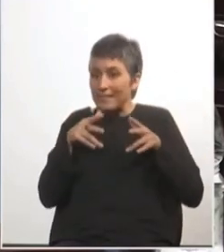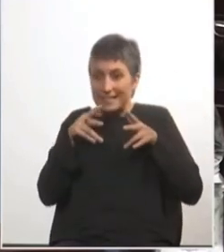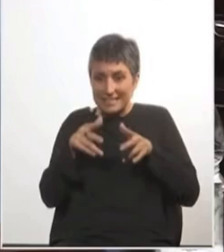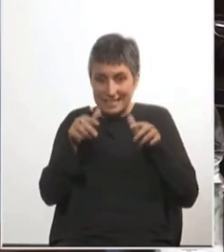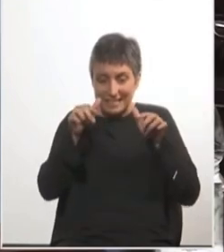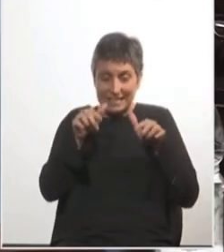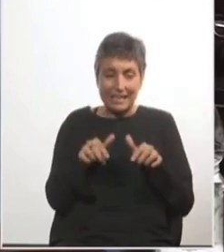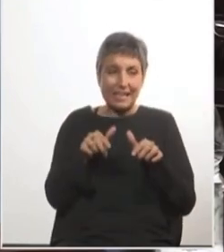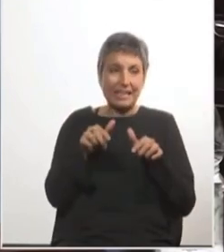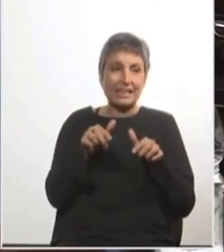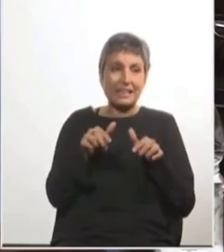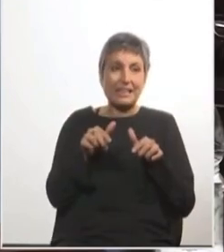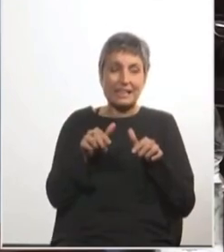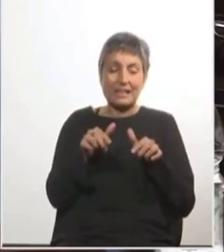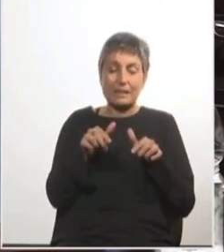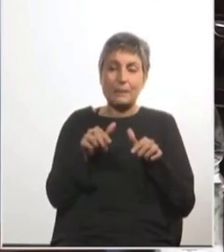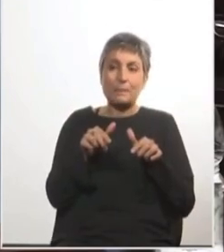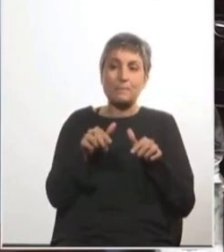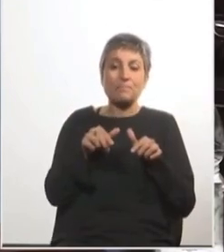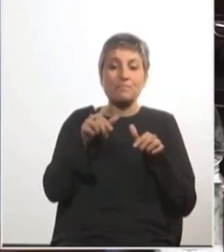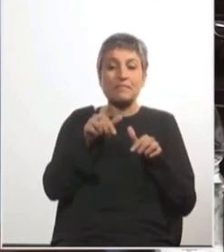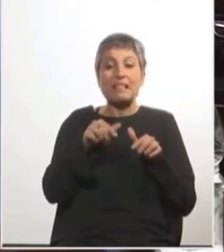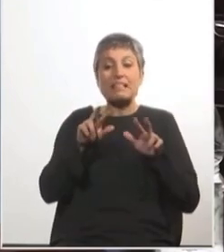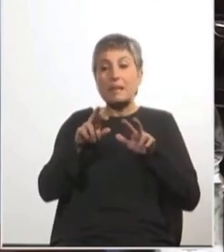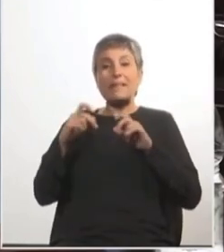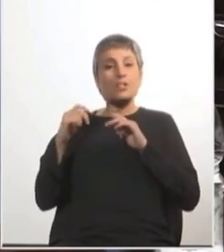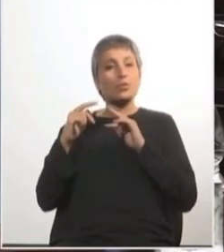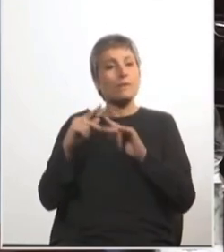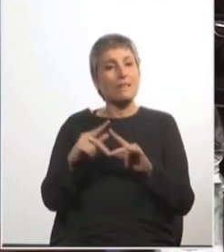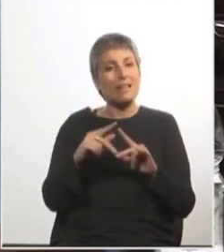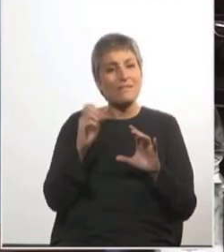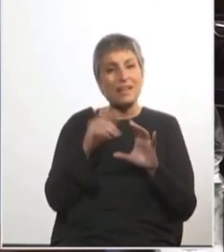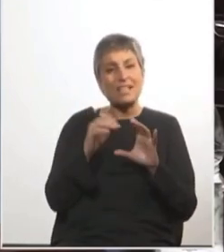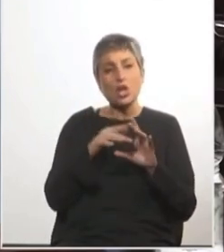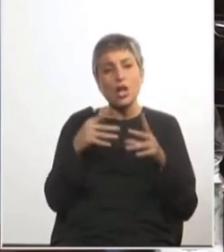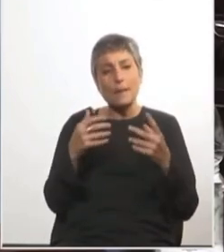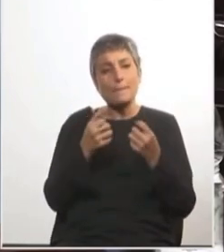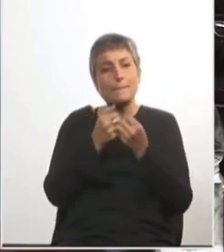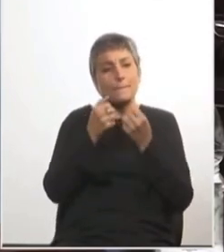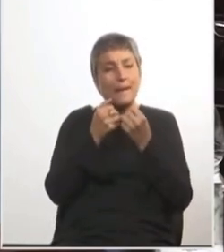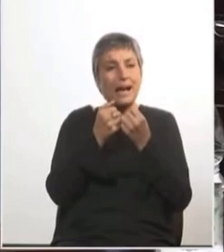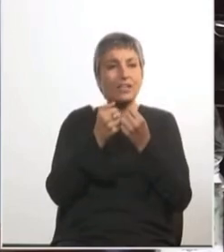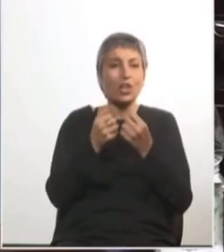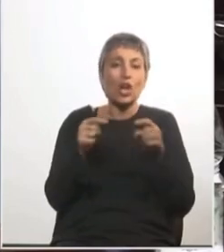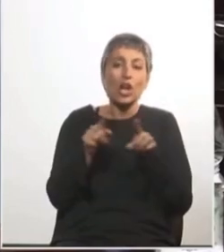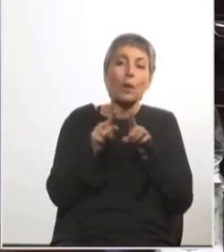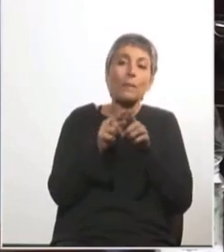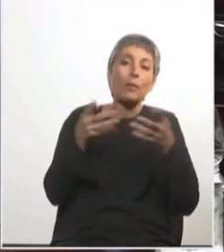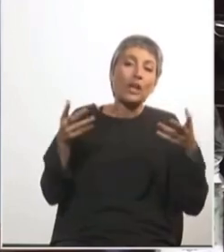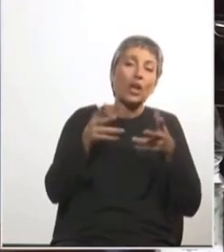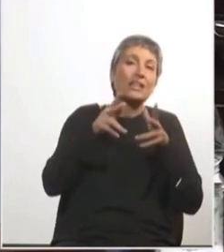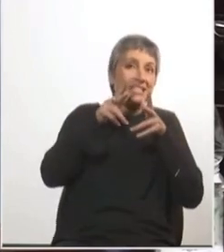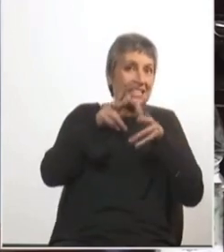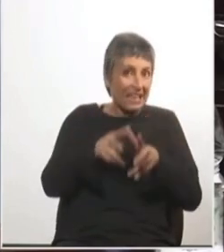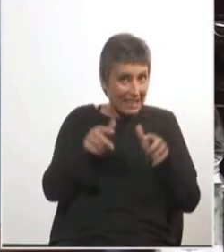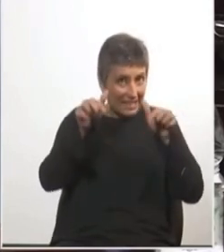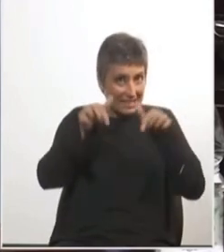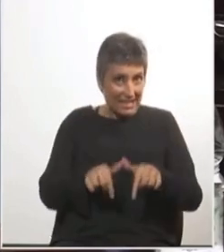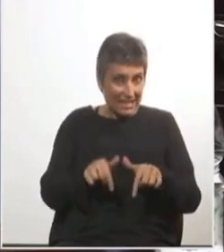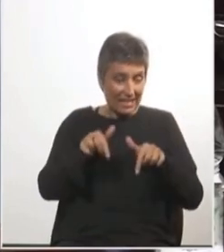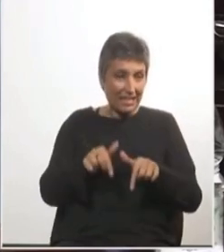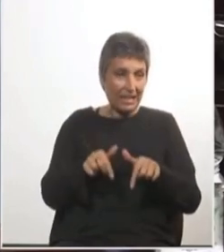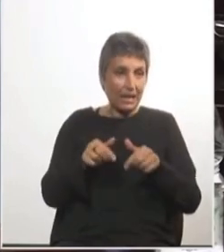garantizar que desde el punto de vista de la sustentabilidad financiera los impactos sean lo que se están mencionando en esta